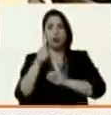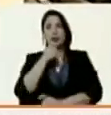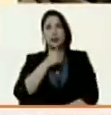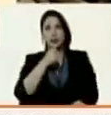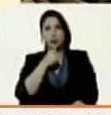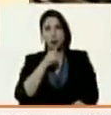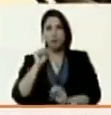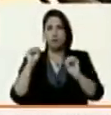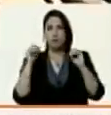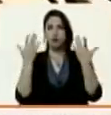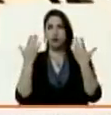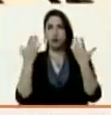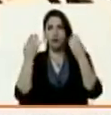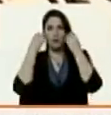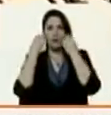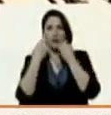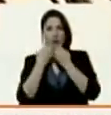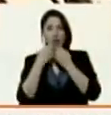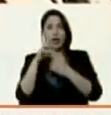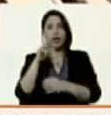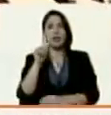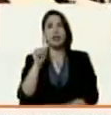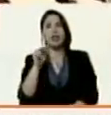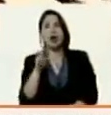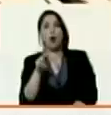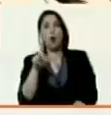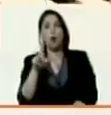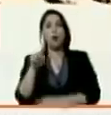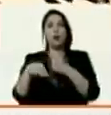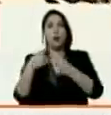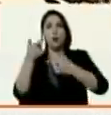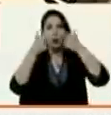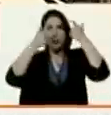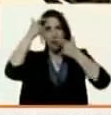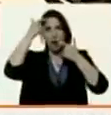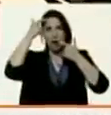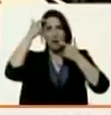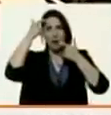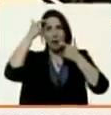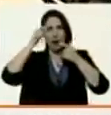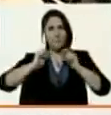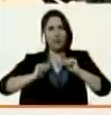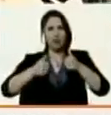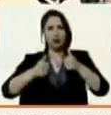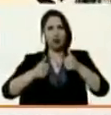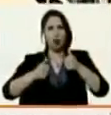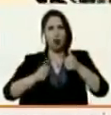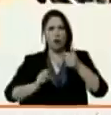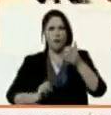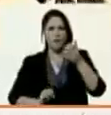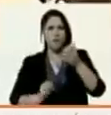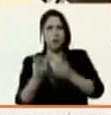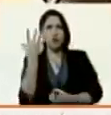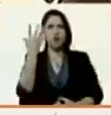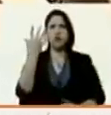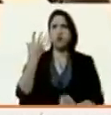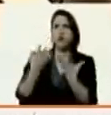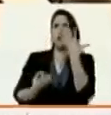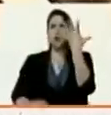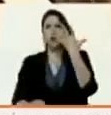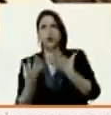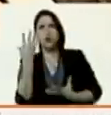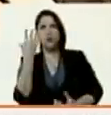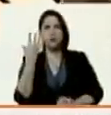fidel raúl luego apareció comandante hugo chávez y comenzó a surgir en los pueblos corrientes progresistas con